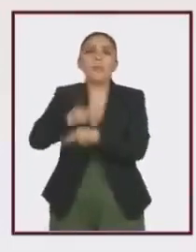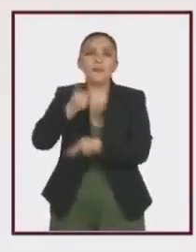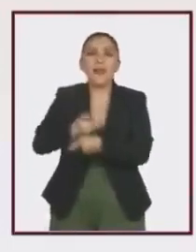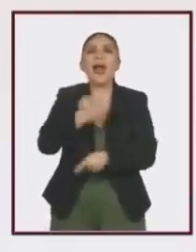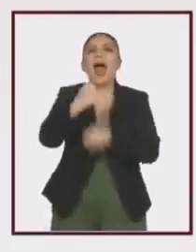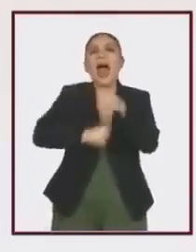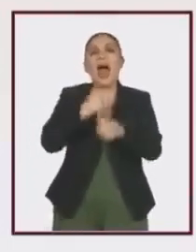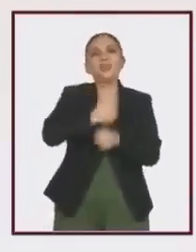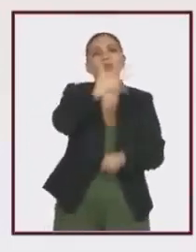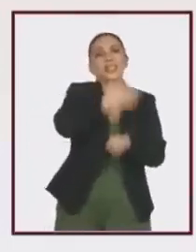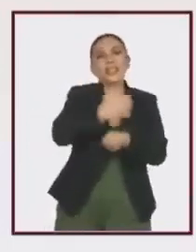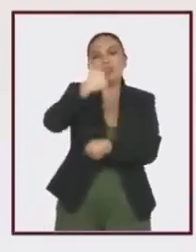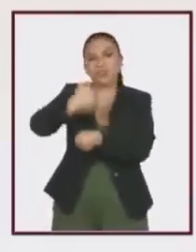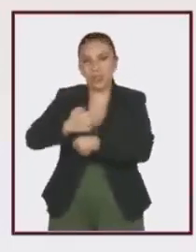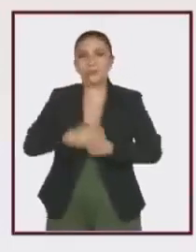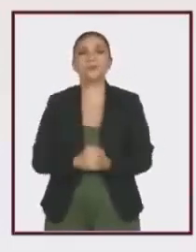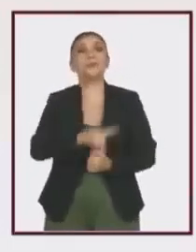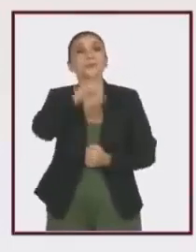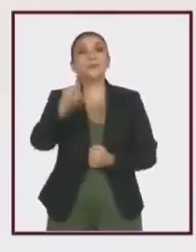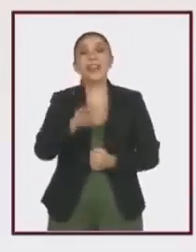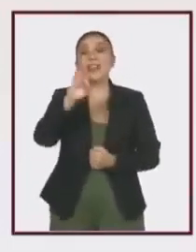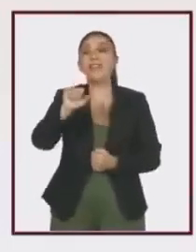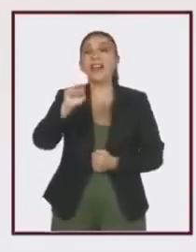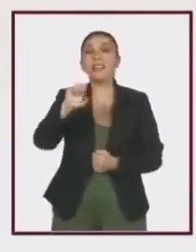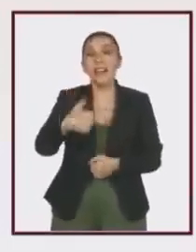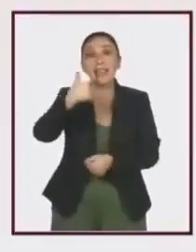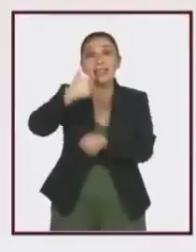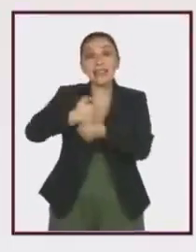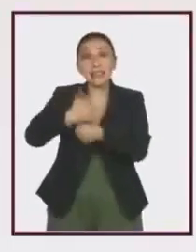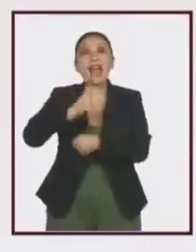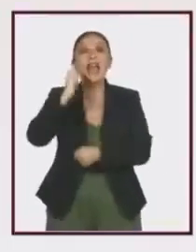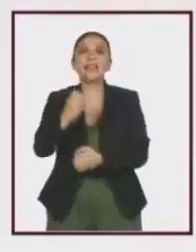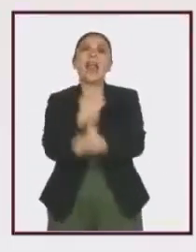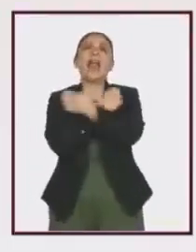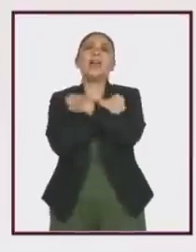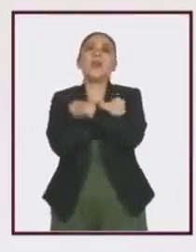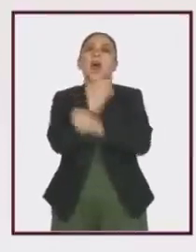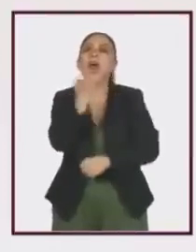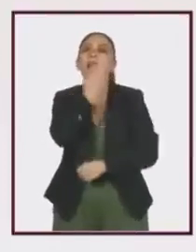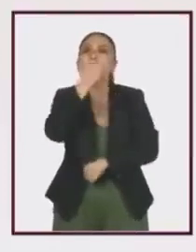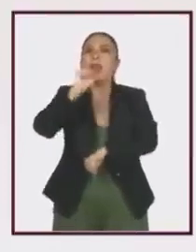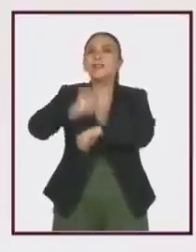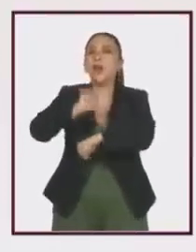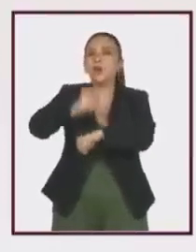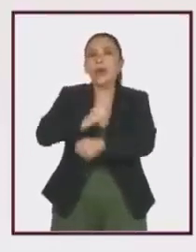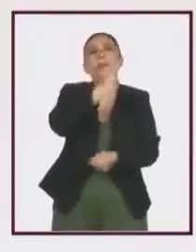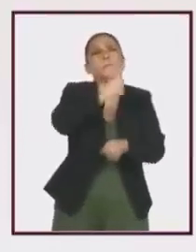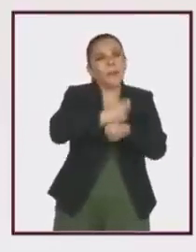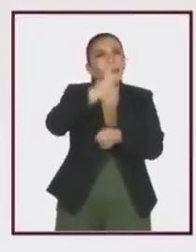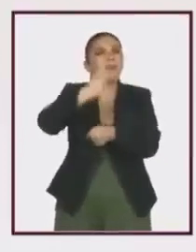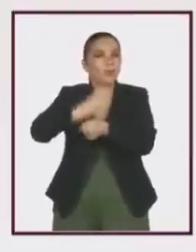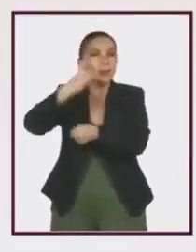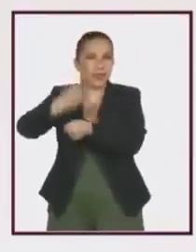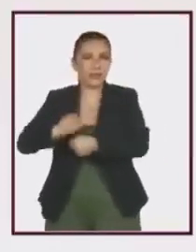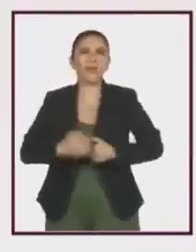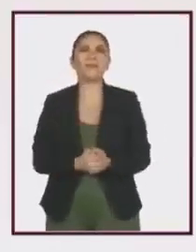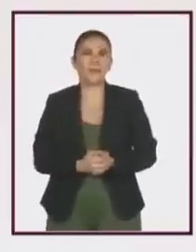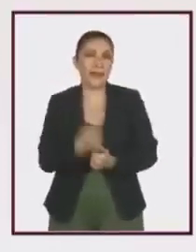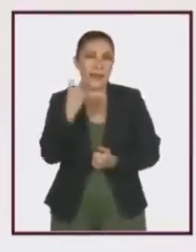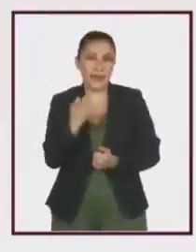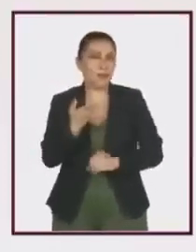grado. Y la fase 6 corresponde a la educación secundaria con los 3 grados que integran la educación secundaria. Es